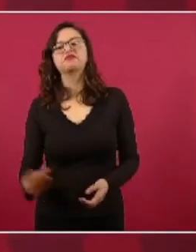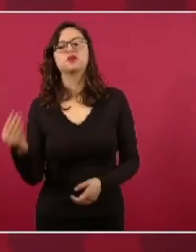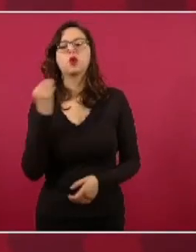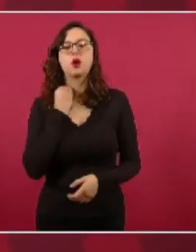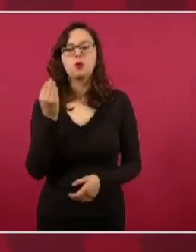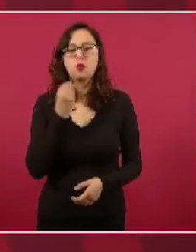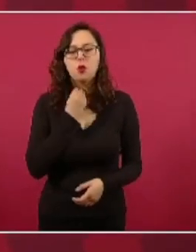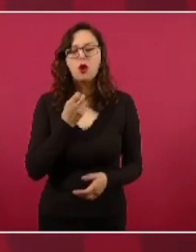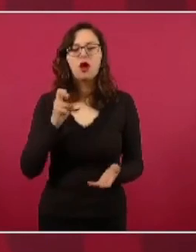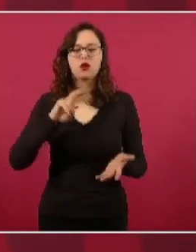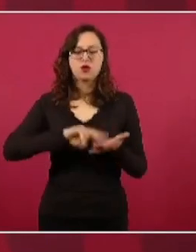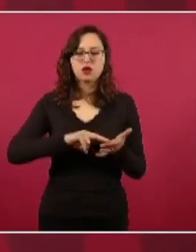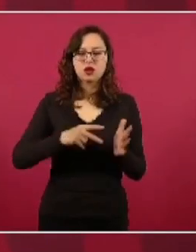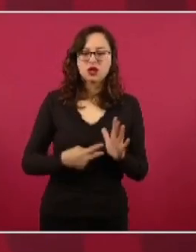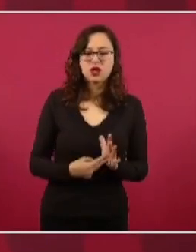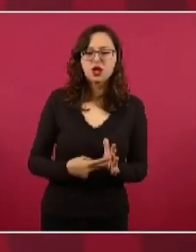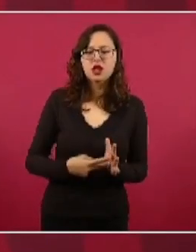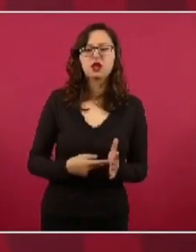ingenieros,